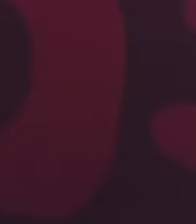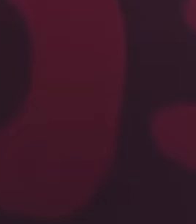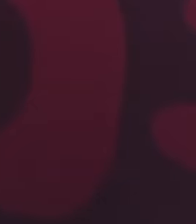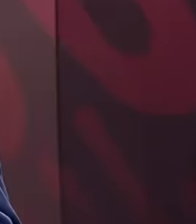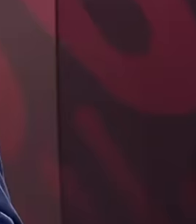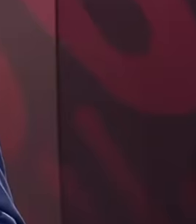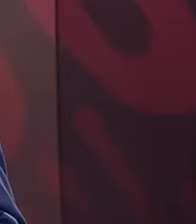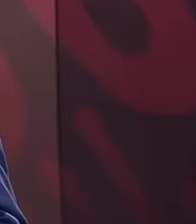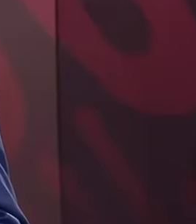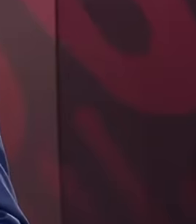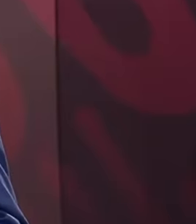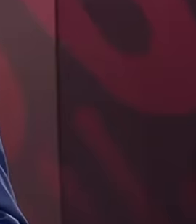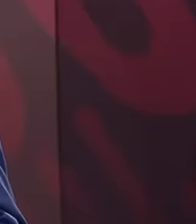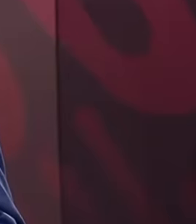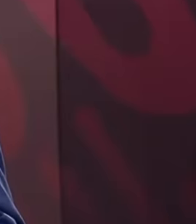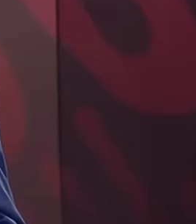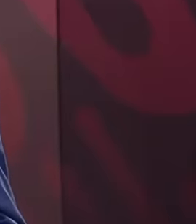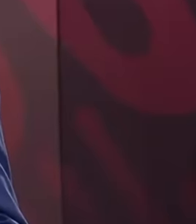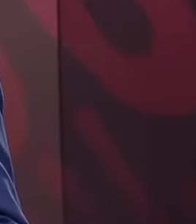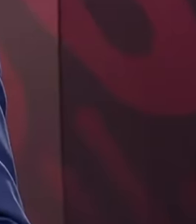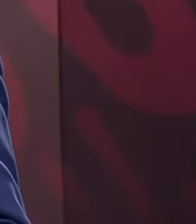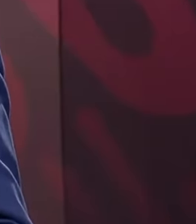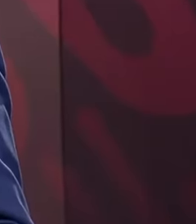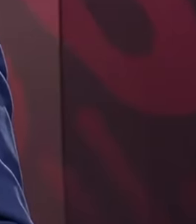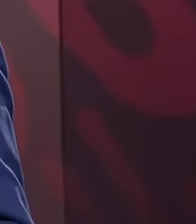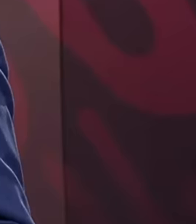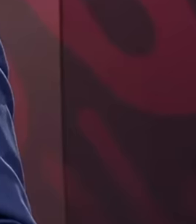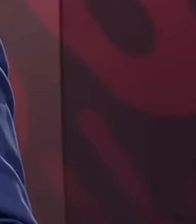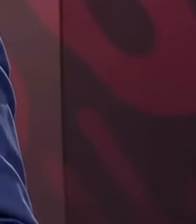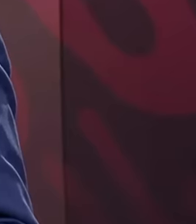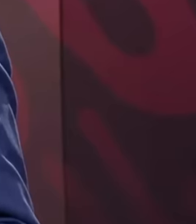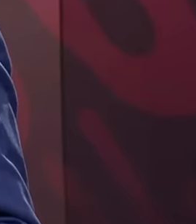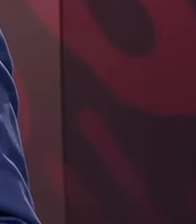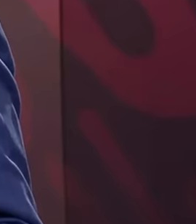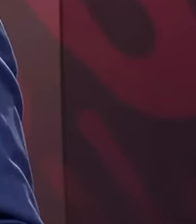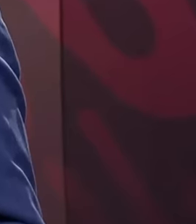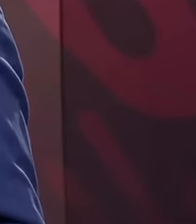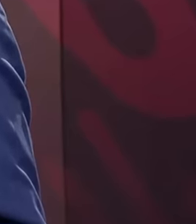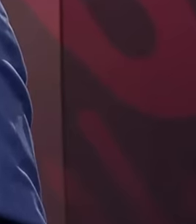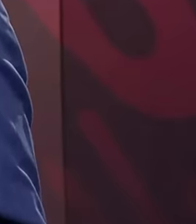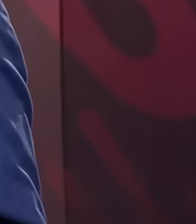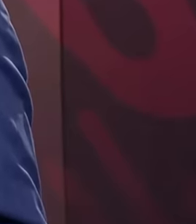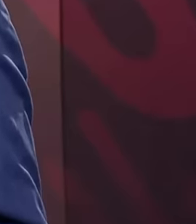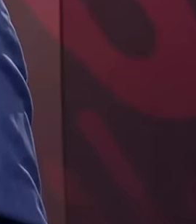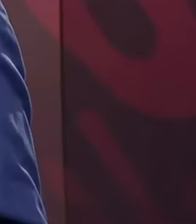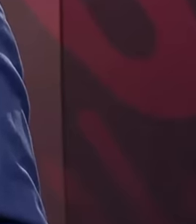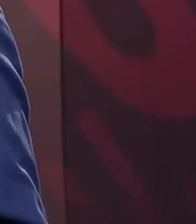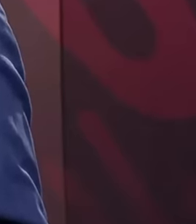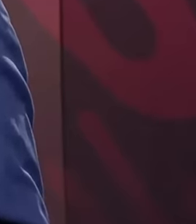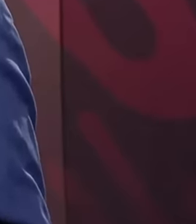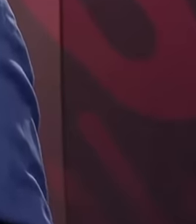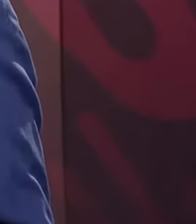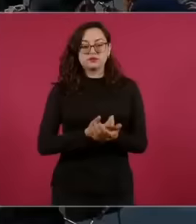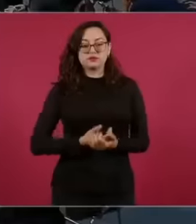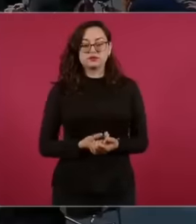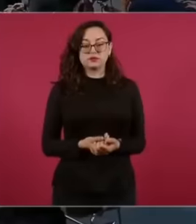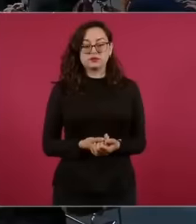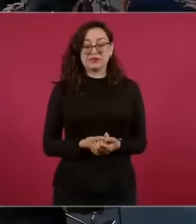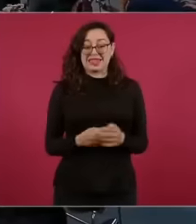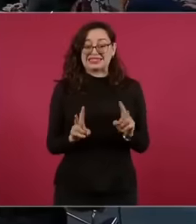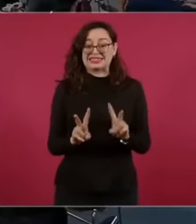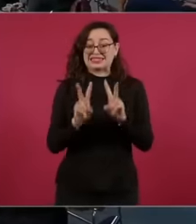jóvenes. Y todos queremos conocer la verdad y saber dónde están.